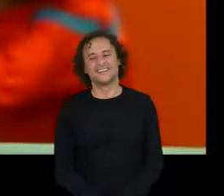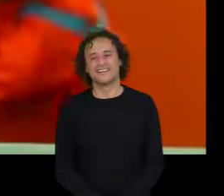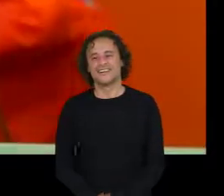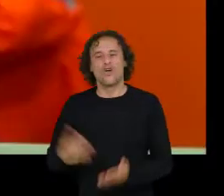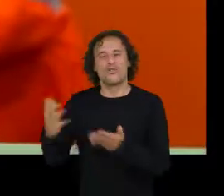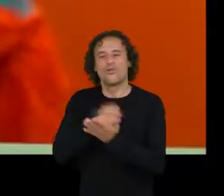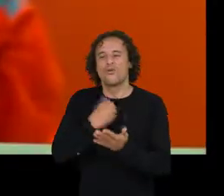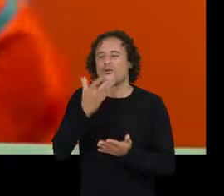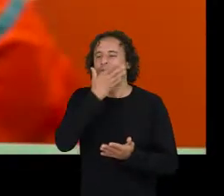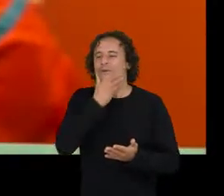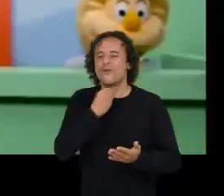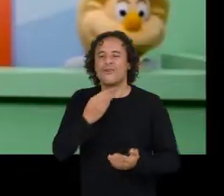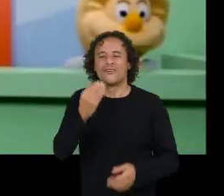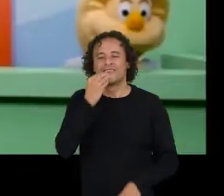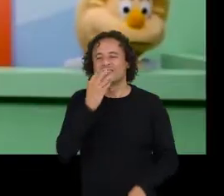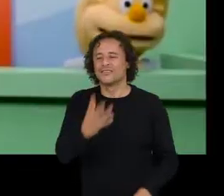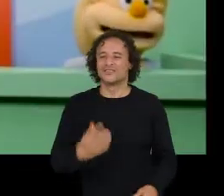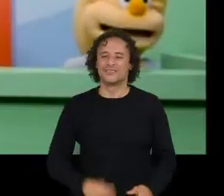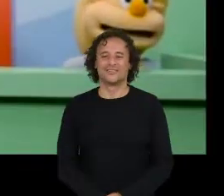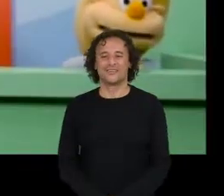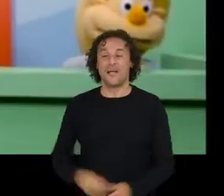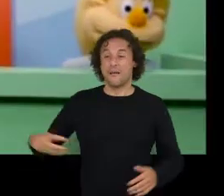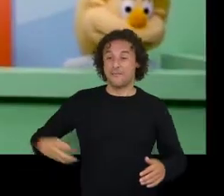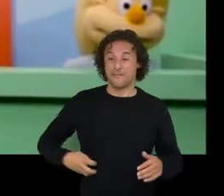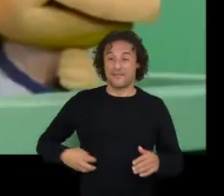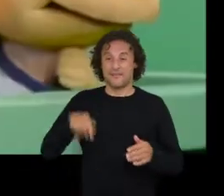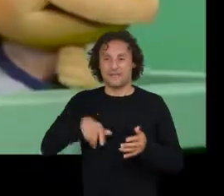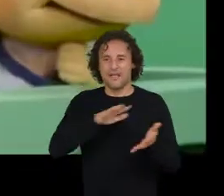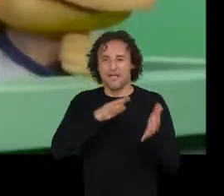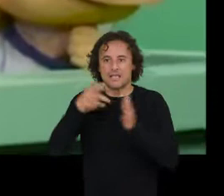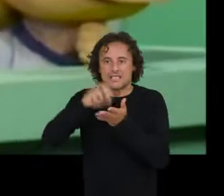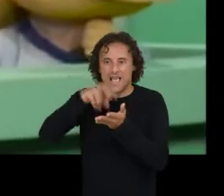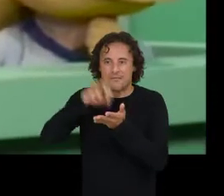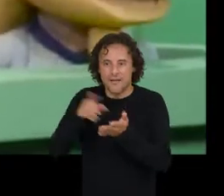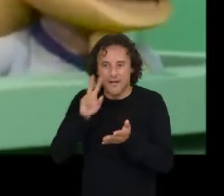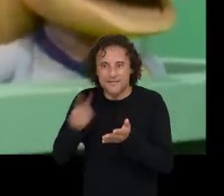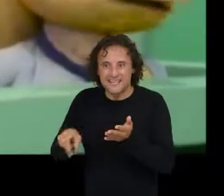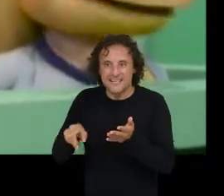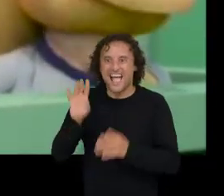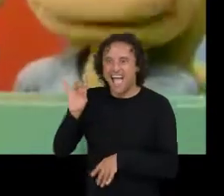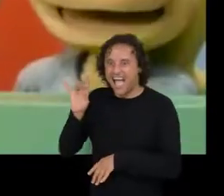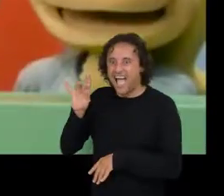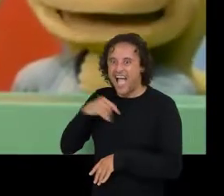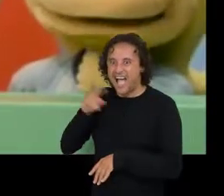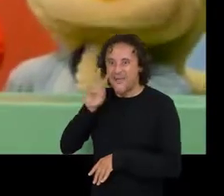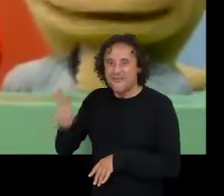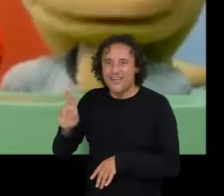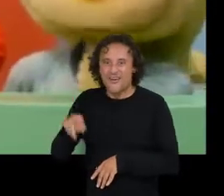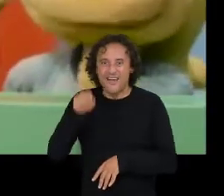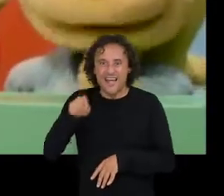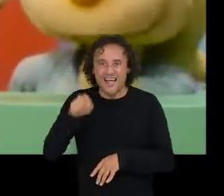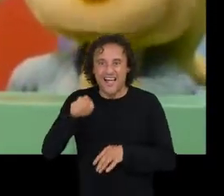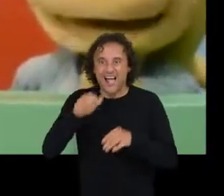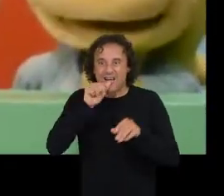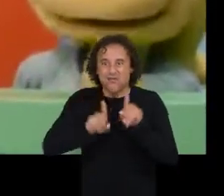Son lindísimos. E ves o príncipe convertido en sapo. Ai, bello. Está